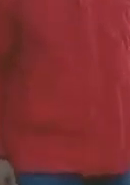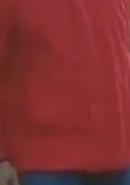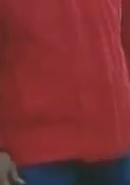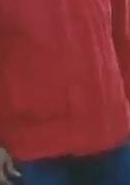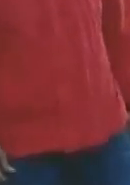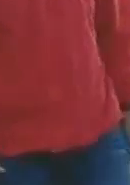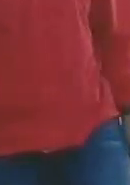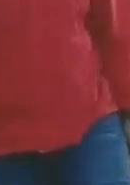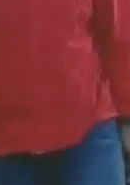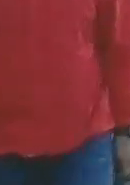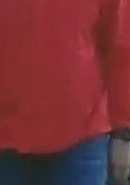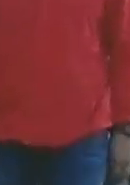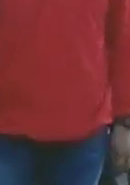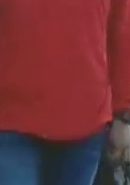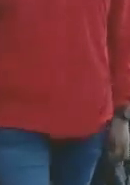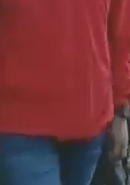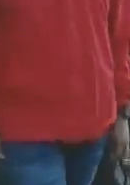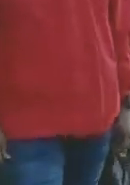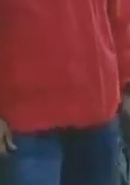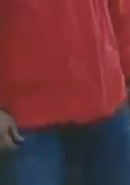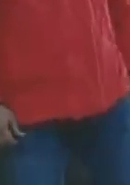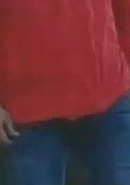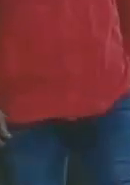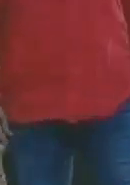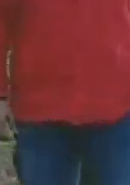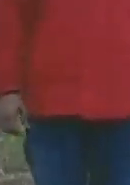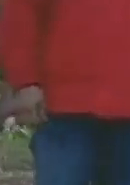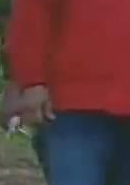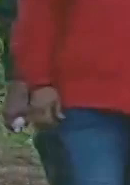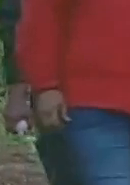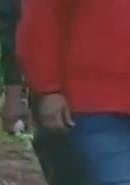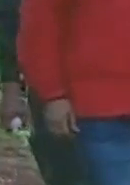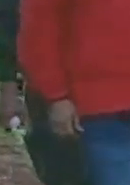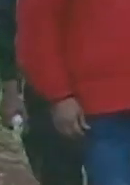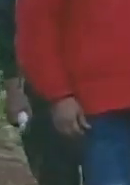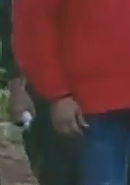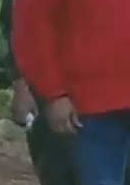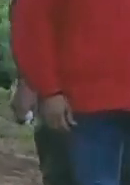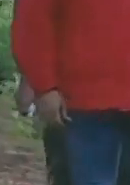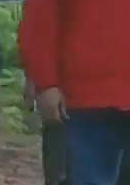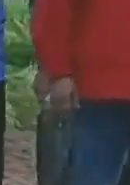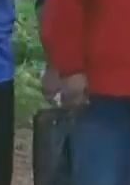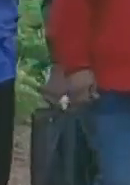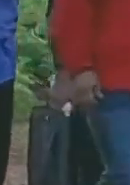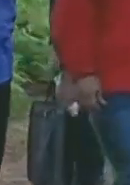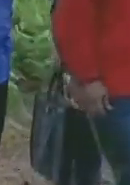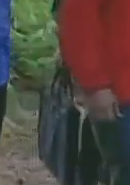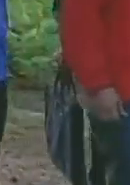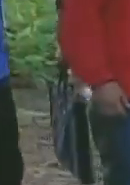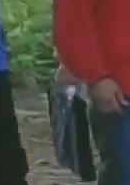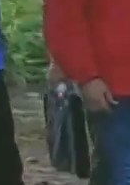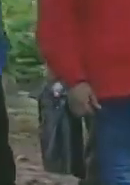constitucional Nicolás Maduro. En el corazón de Monaga, con